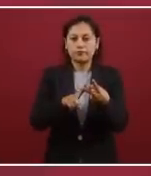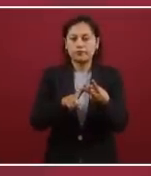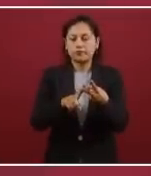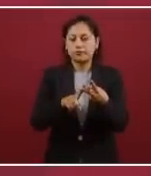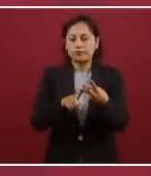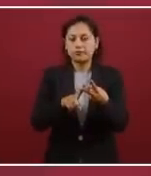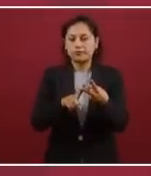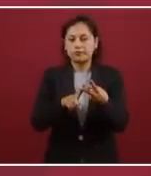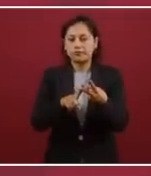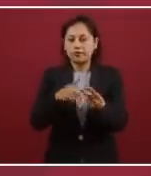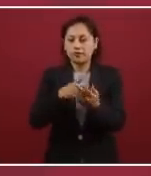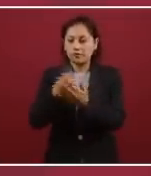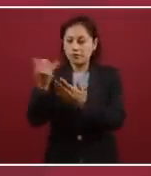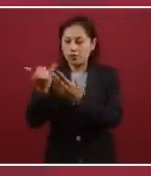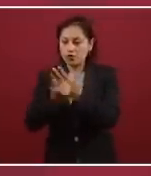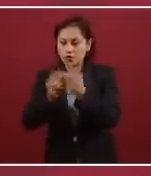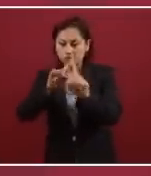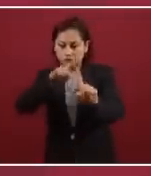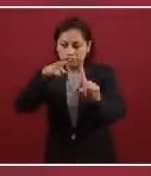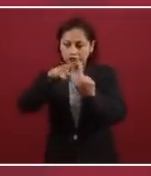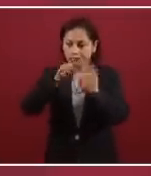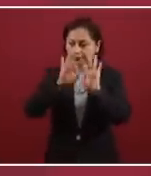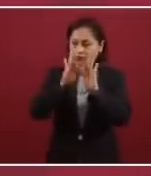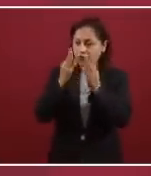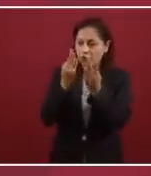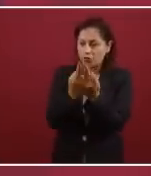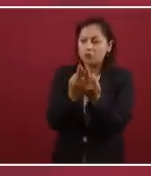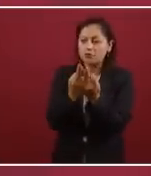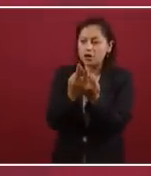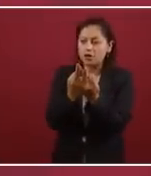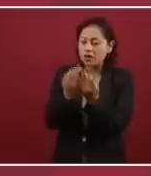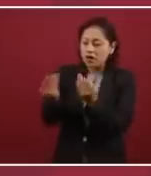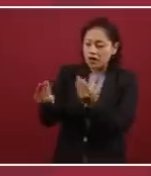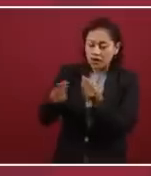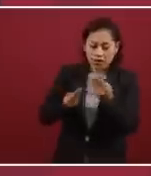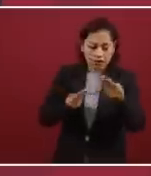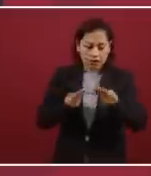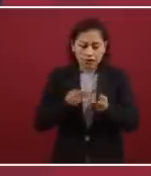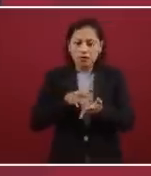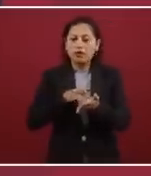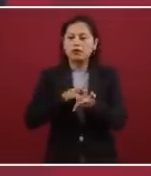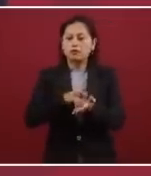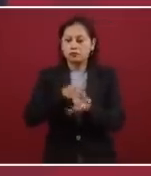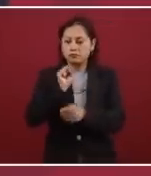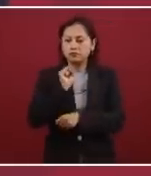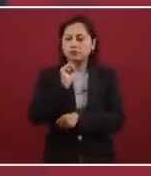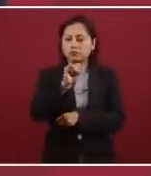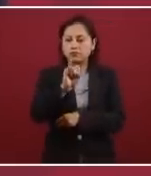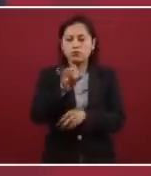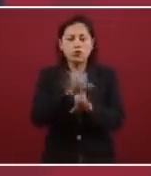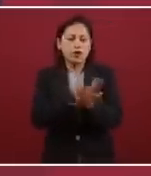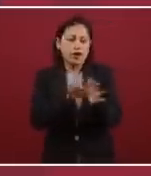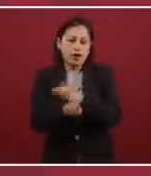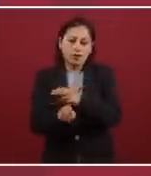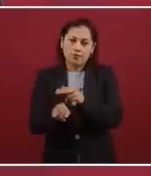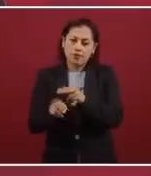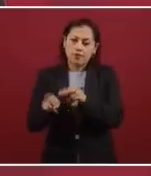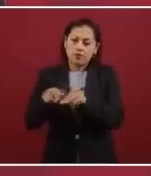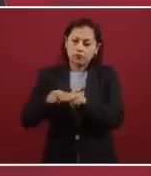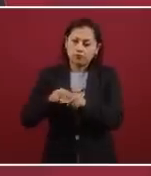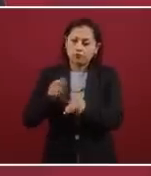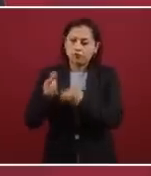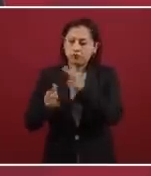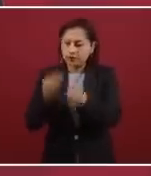apoyar proyectos estratégicos para el desarrollo de México, como el Tren Maya, el Istmo